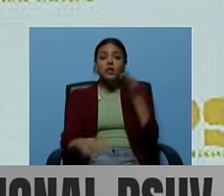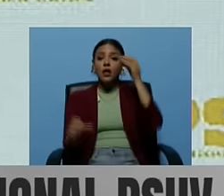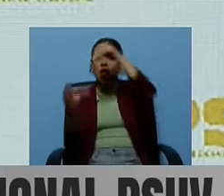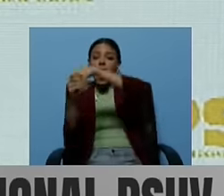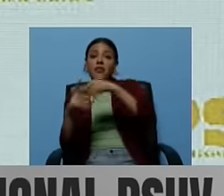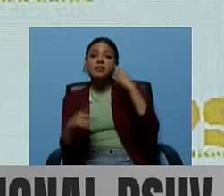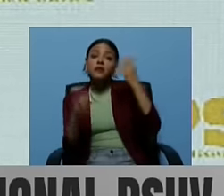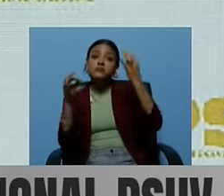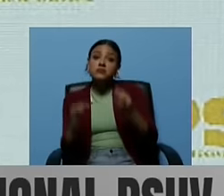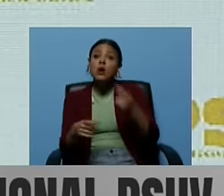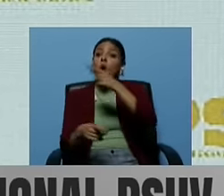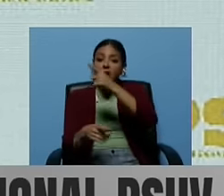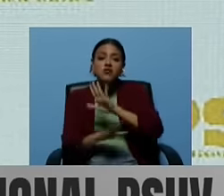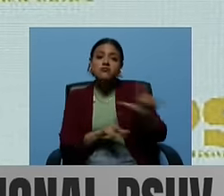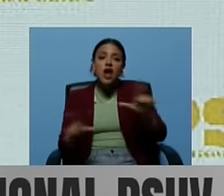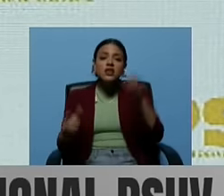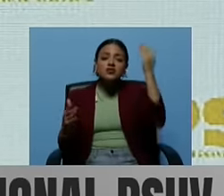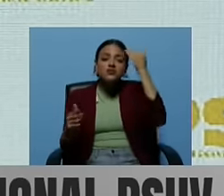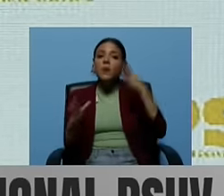Sabían del plan.